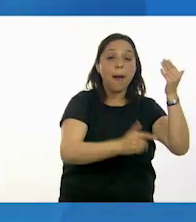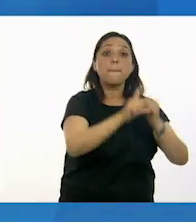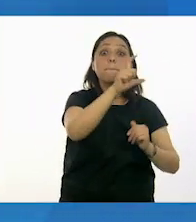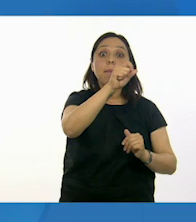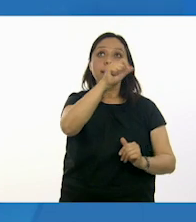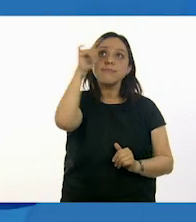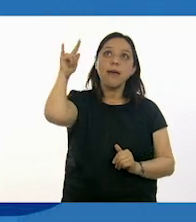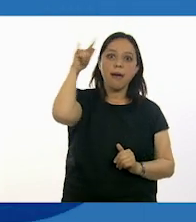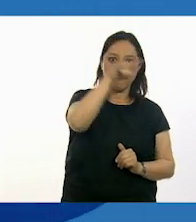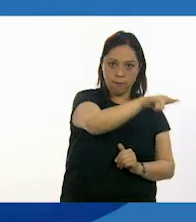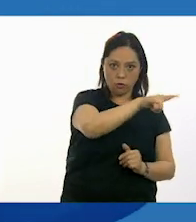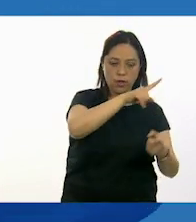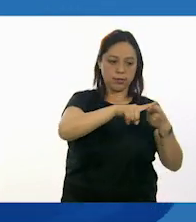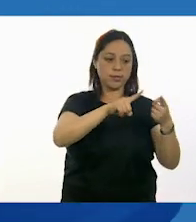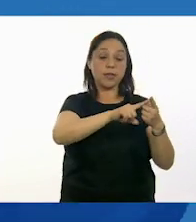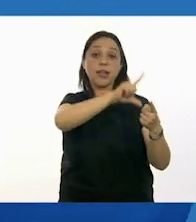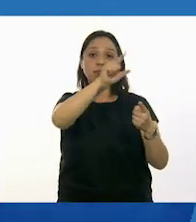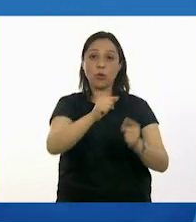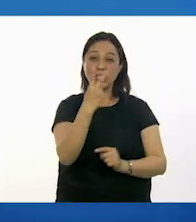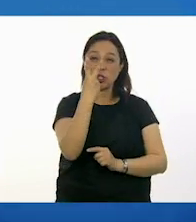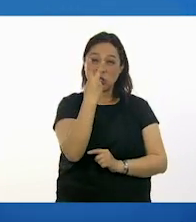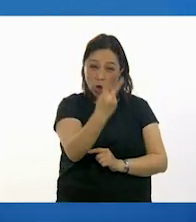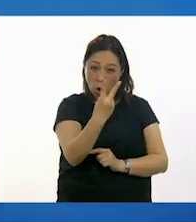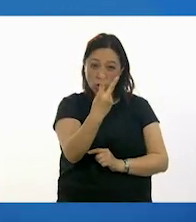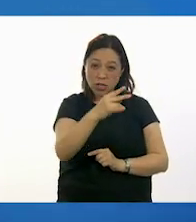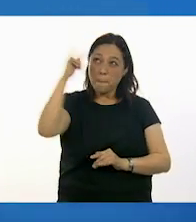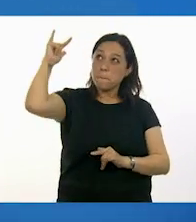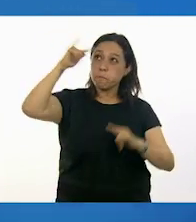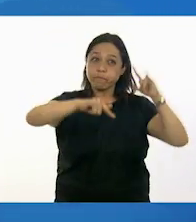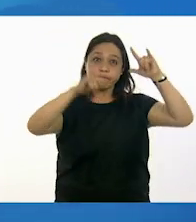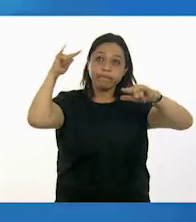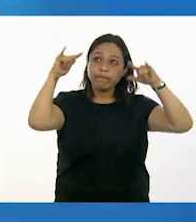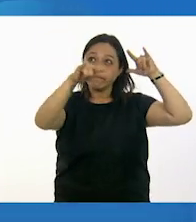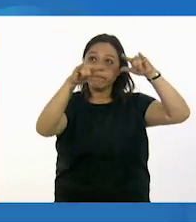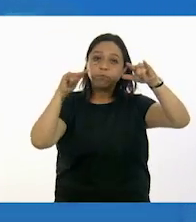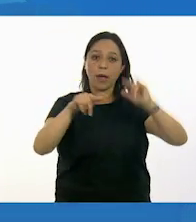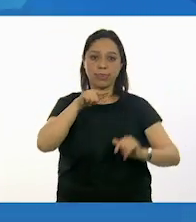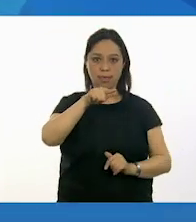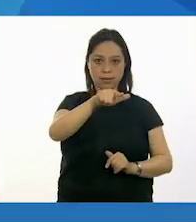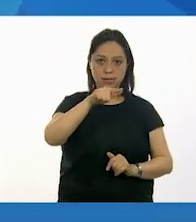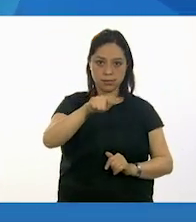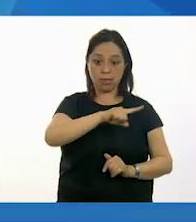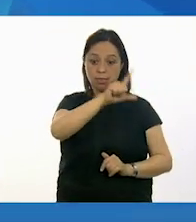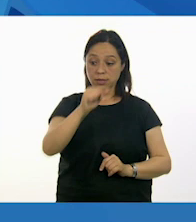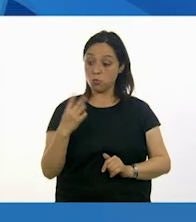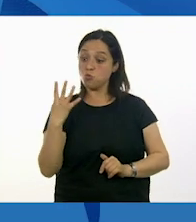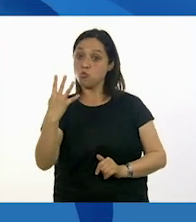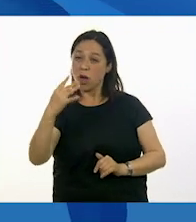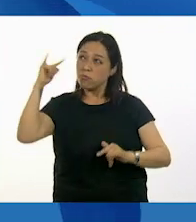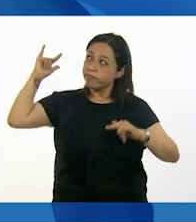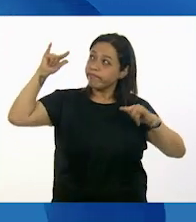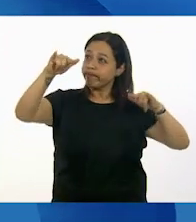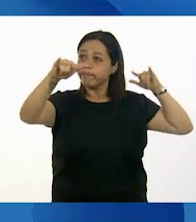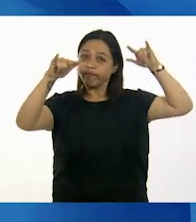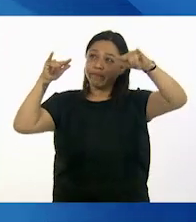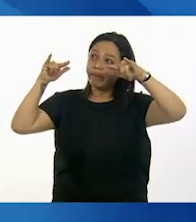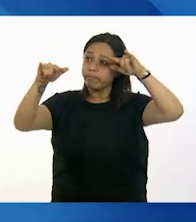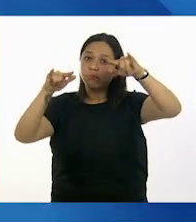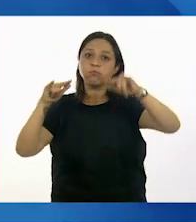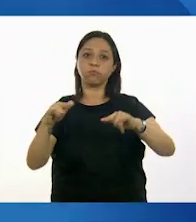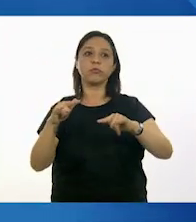20 aviones. En la pista 2 aterrizaron 17 aviones. 17 aviones. Y en la pista 4, 20 aviones.